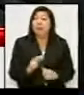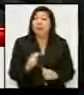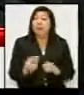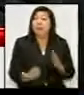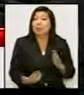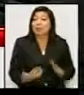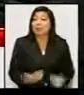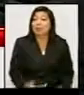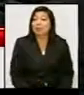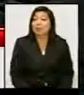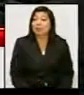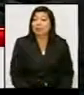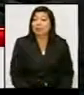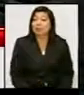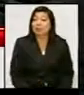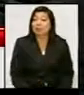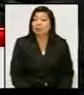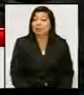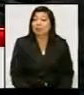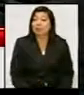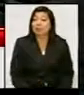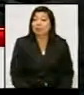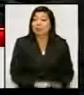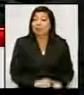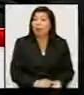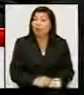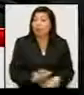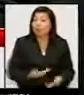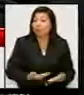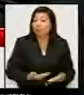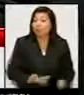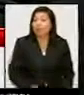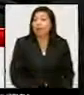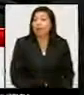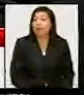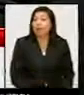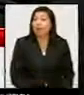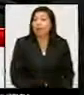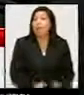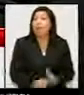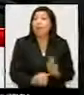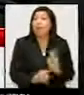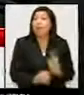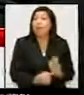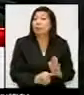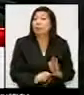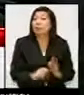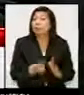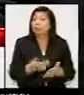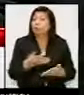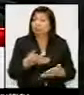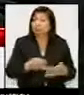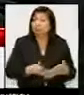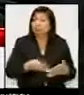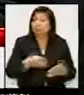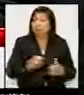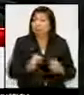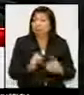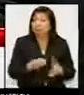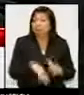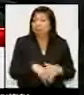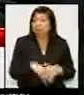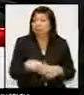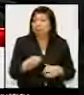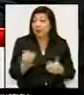gerencia desconcentrada, y Douglas Commerce, exacto, y que ha presentado otro estudio y dice, no, si tú le quitas